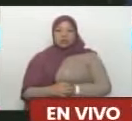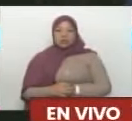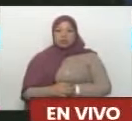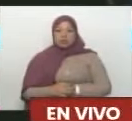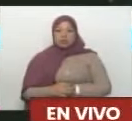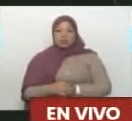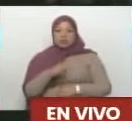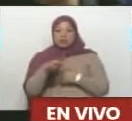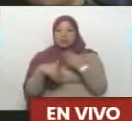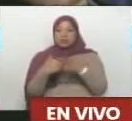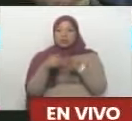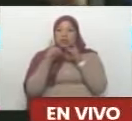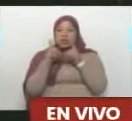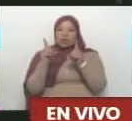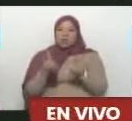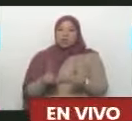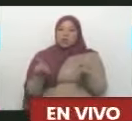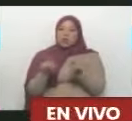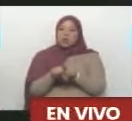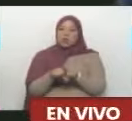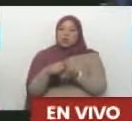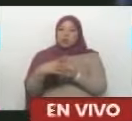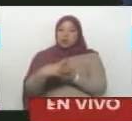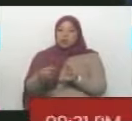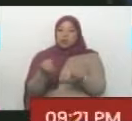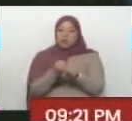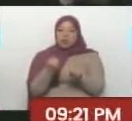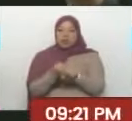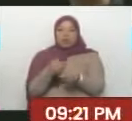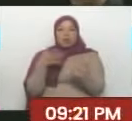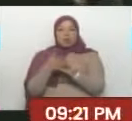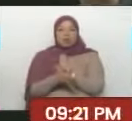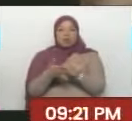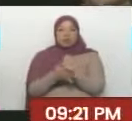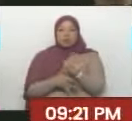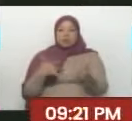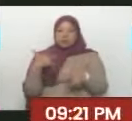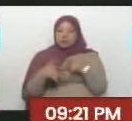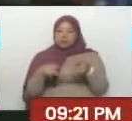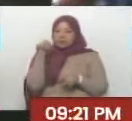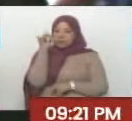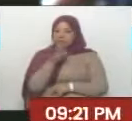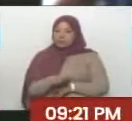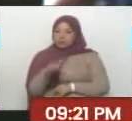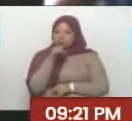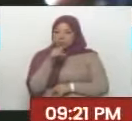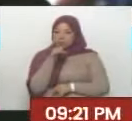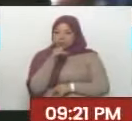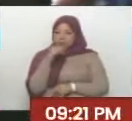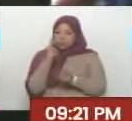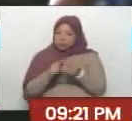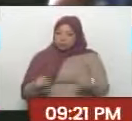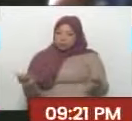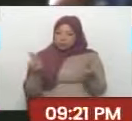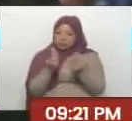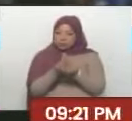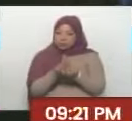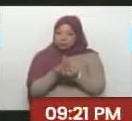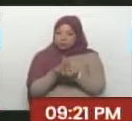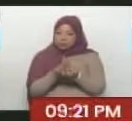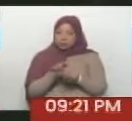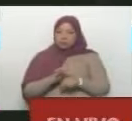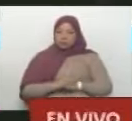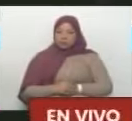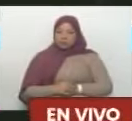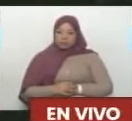que UNESCO decidió darles ese significativo aliento, la Organización de las Naciones Unidas, por la